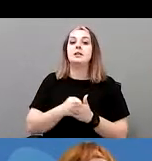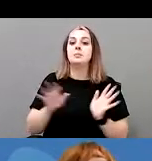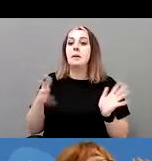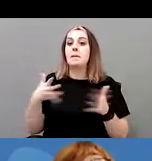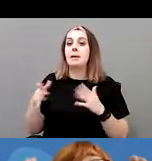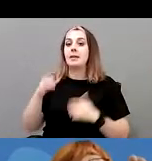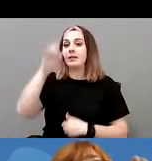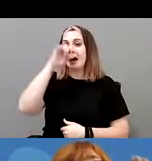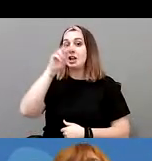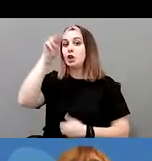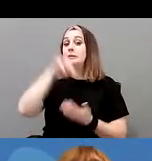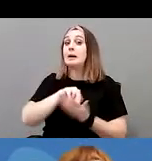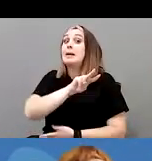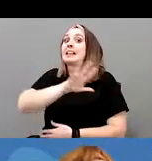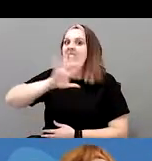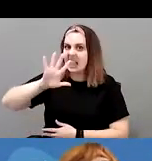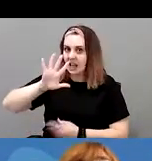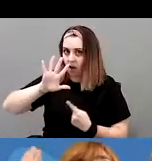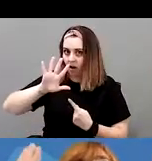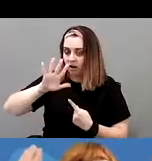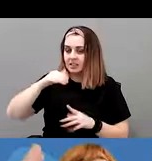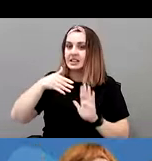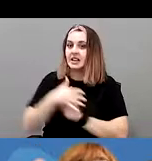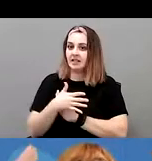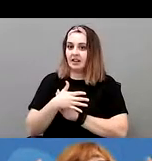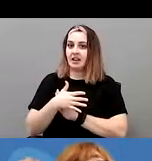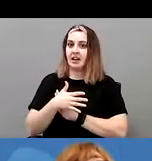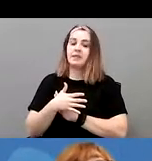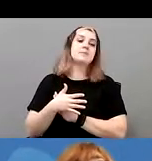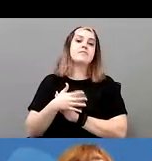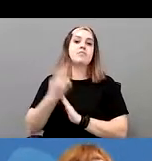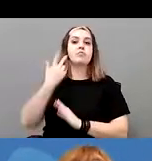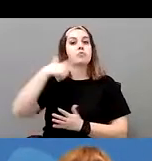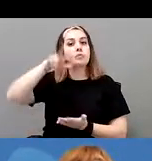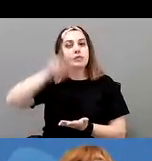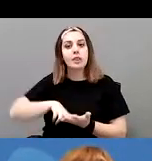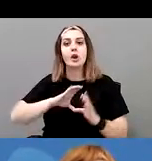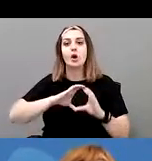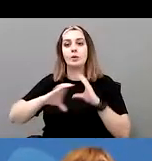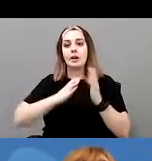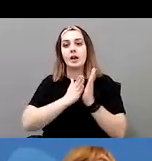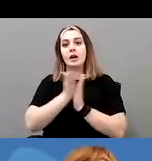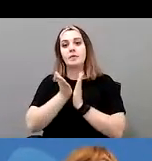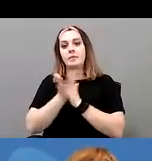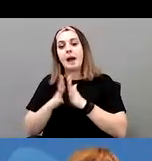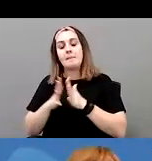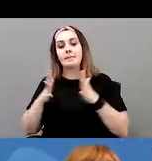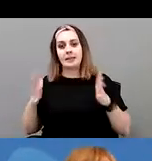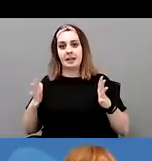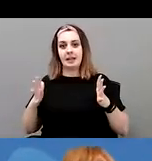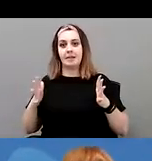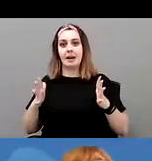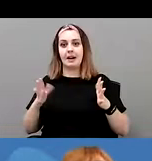de 2025, es decir, vamos a acabar reconociendo en condiciones la comunicación aumentativa y alternativa,